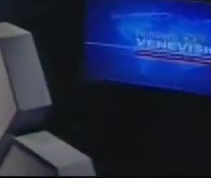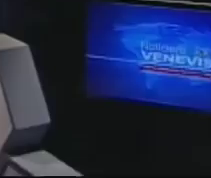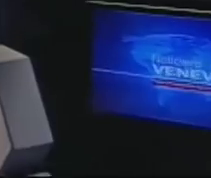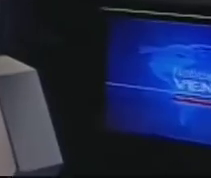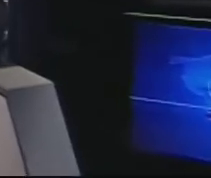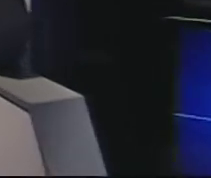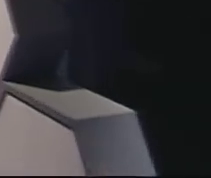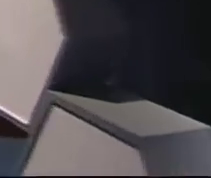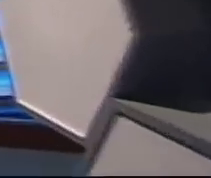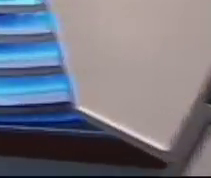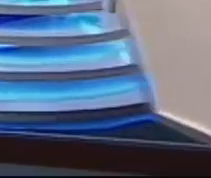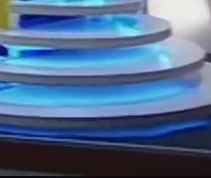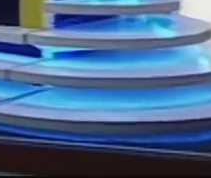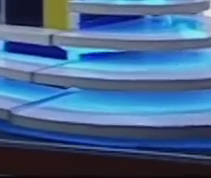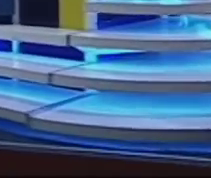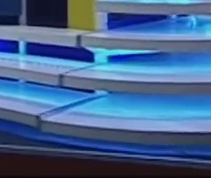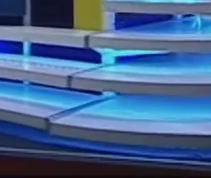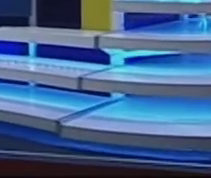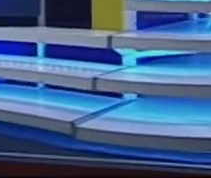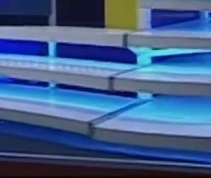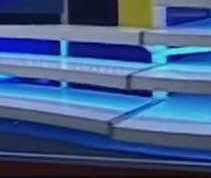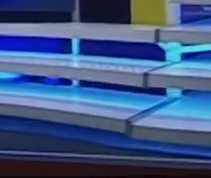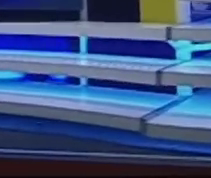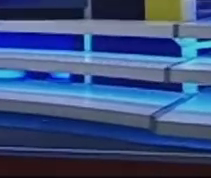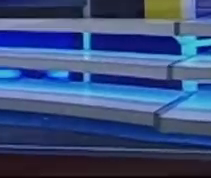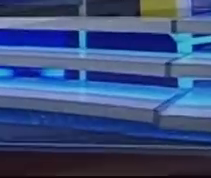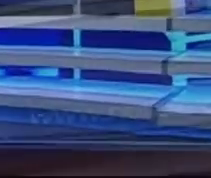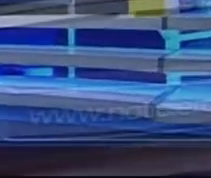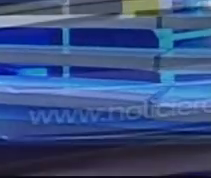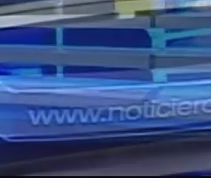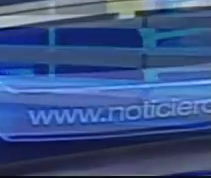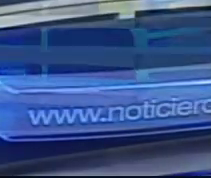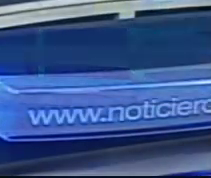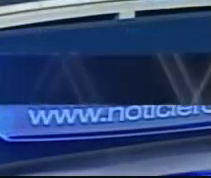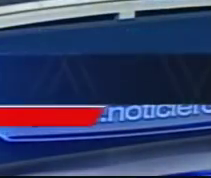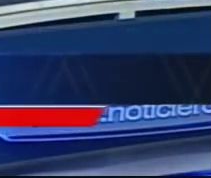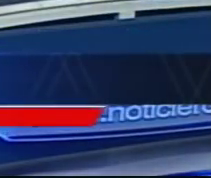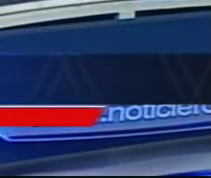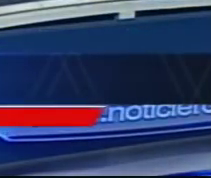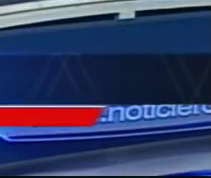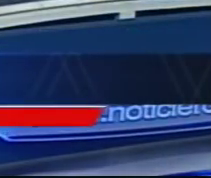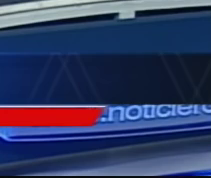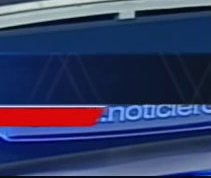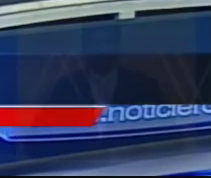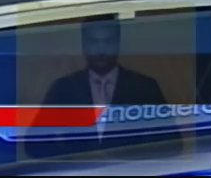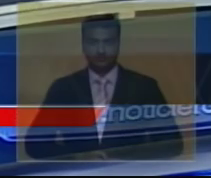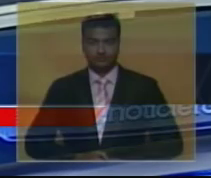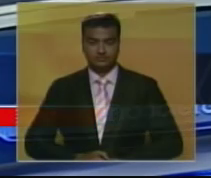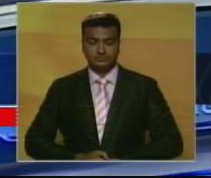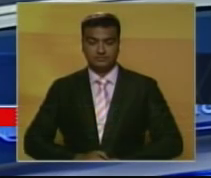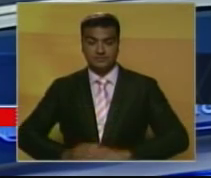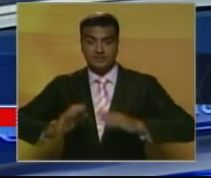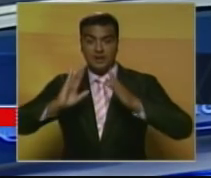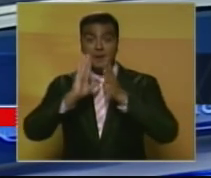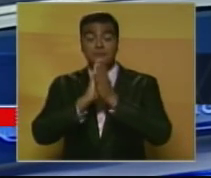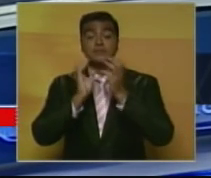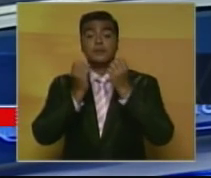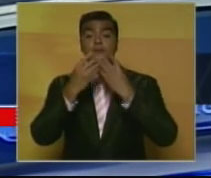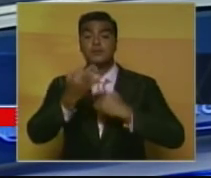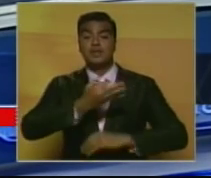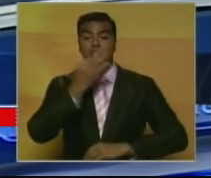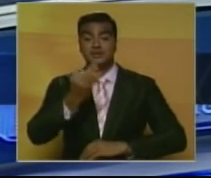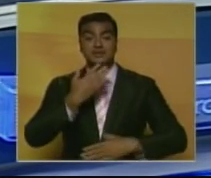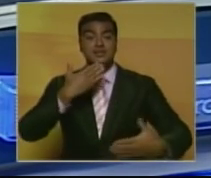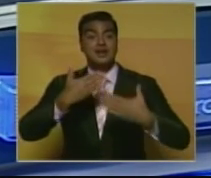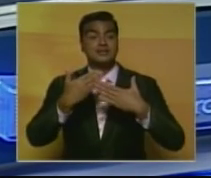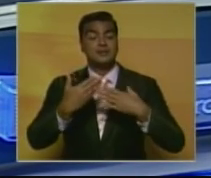Noticiero Venevisión. Información justa y balanceada. ¿Qué tal, amigas y amigos? Tengan todos muy buenas tardes.